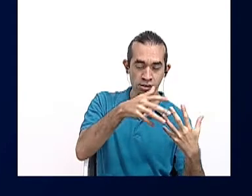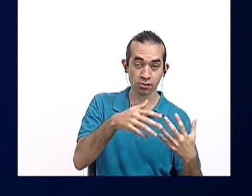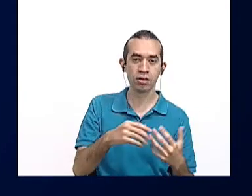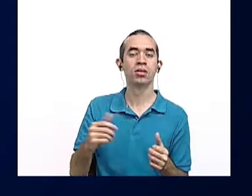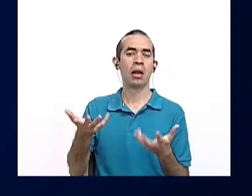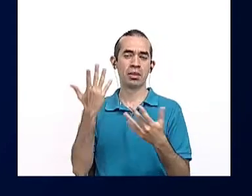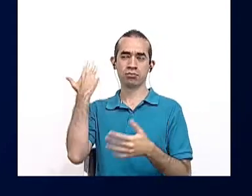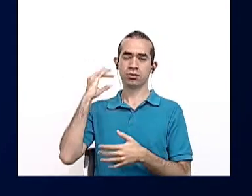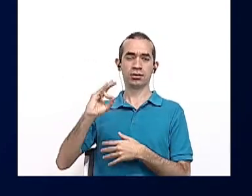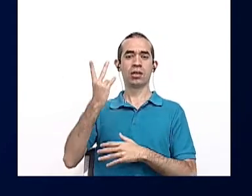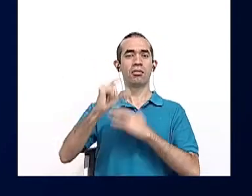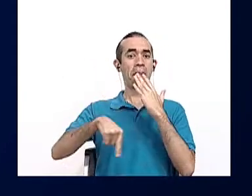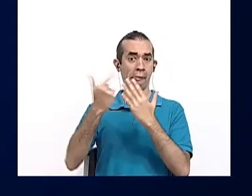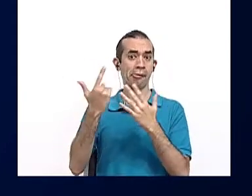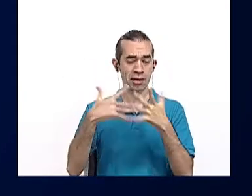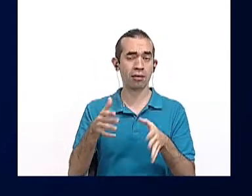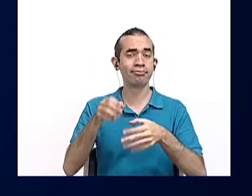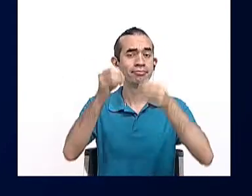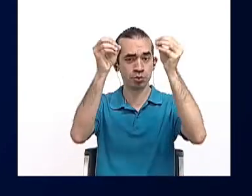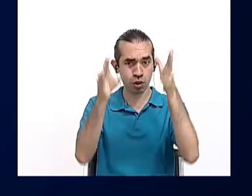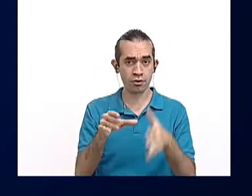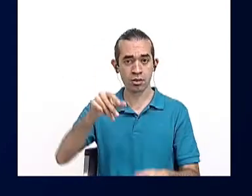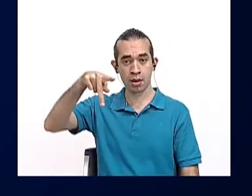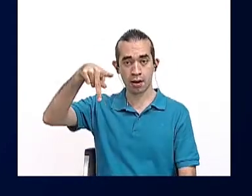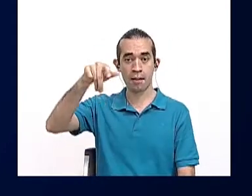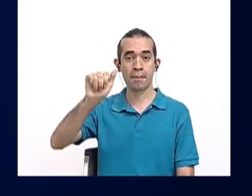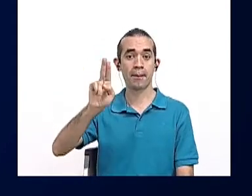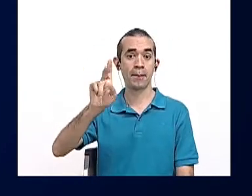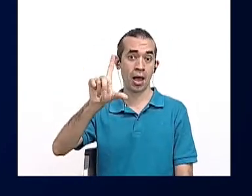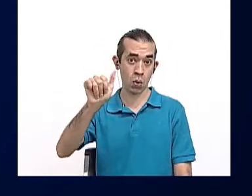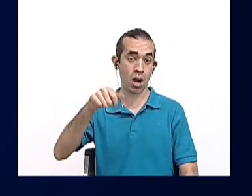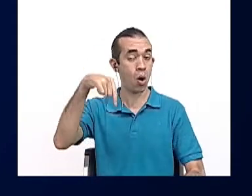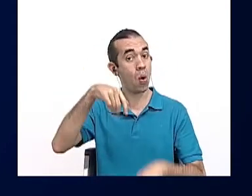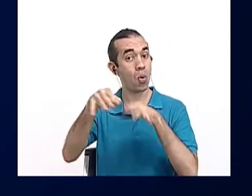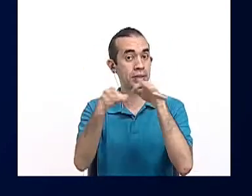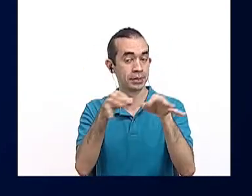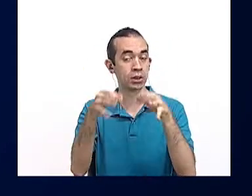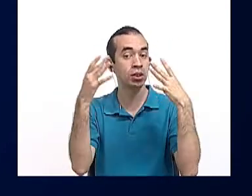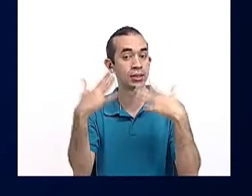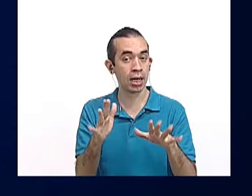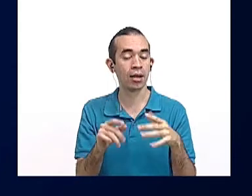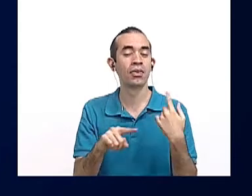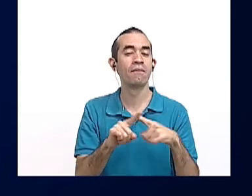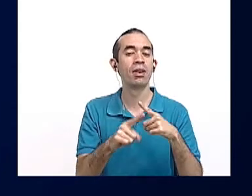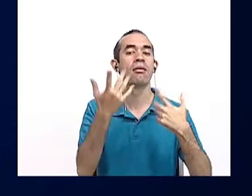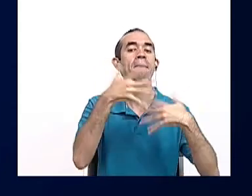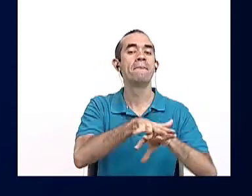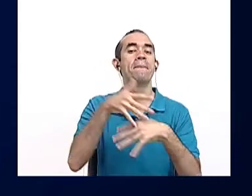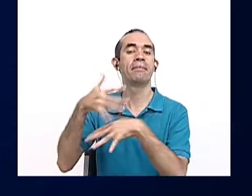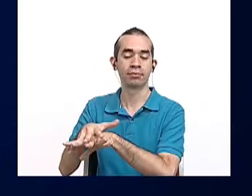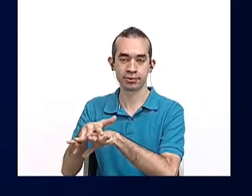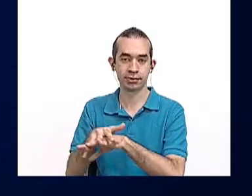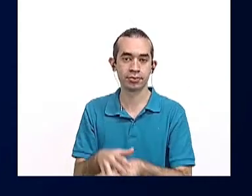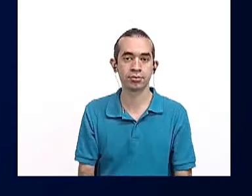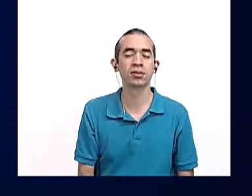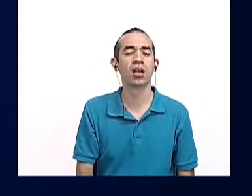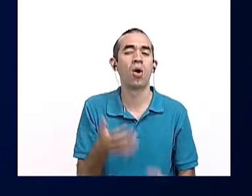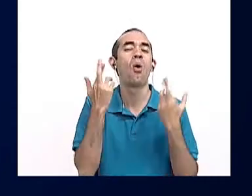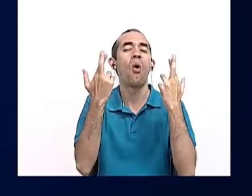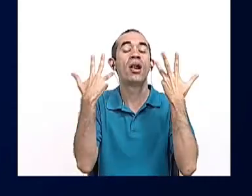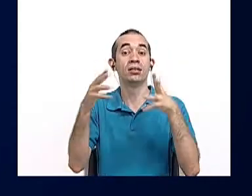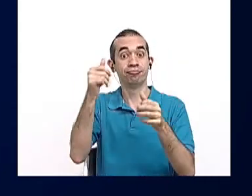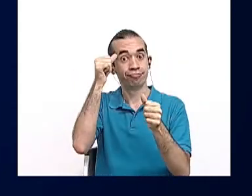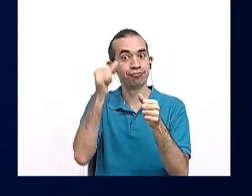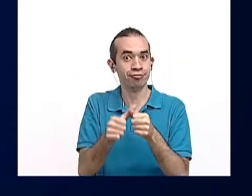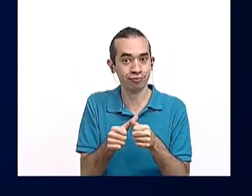clase de 7º año, la profesora Paula hoy explicó las mezclas. Yo espero que sí recuerden esa